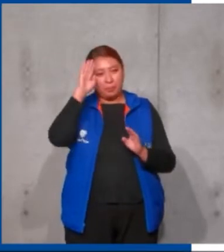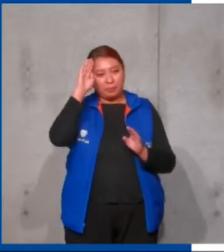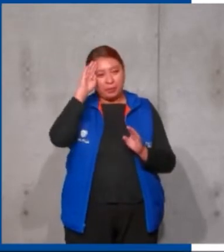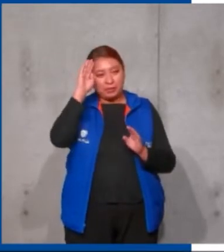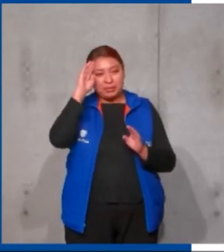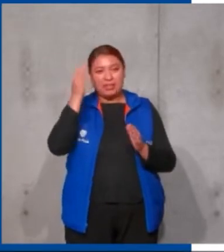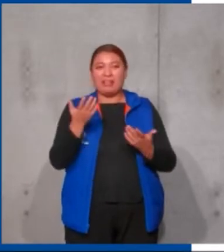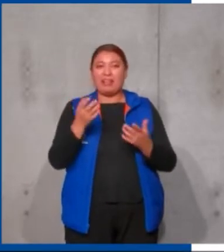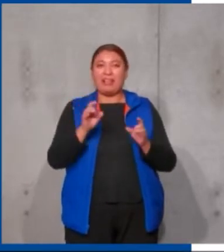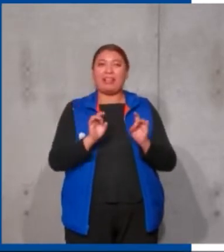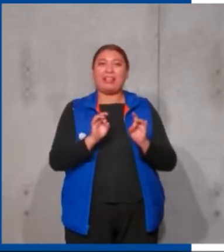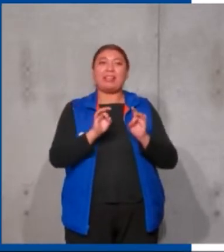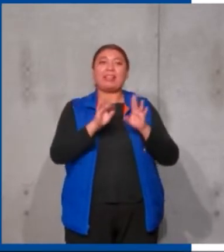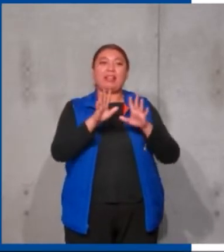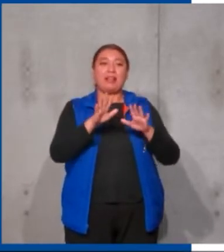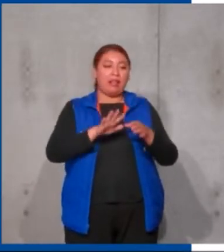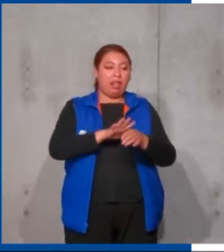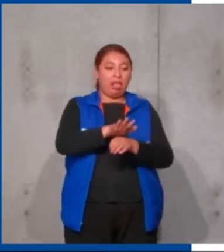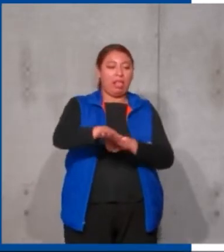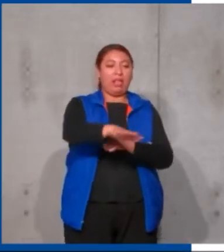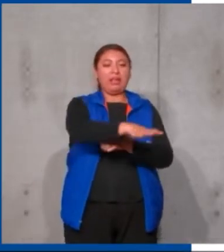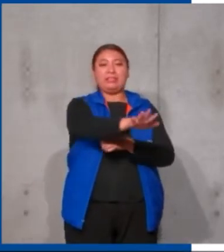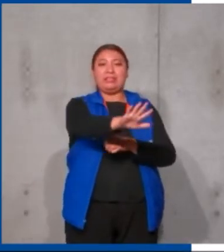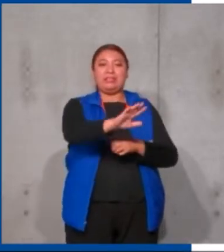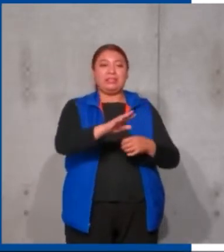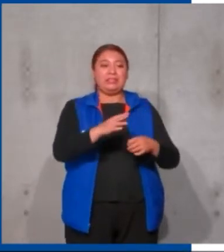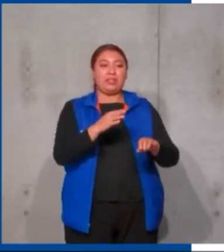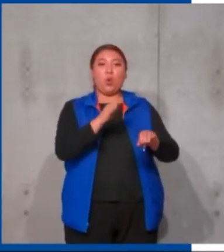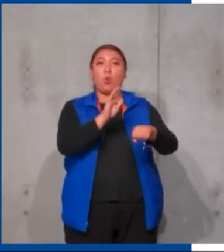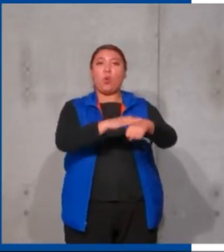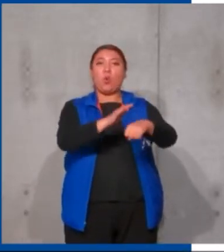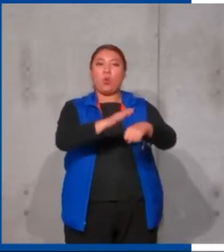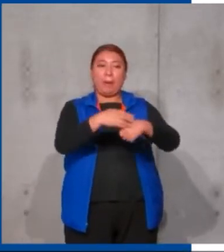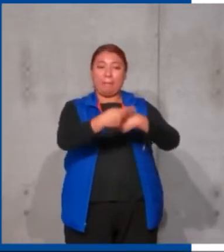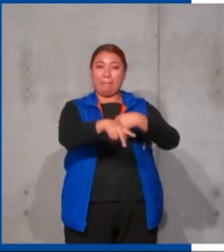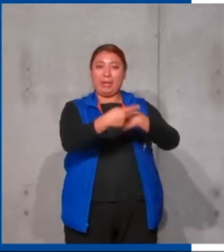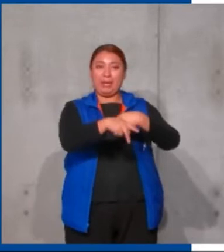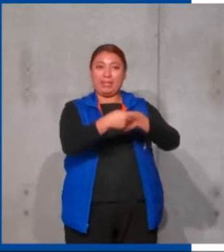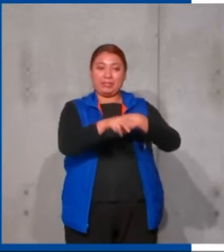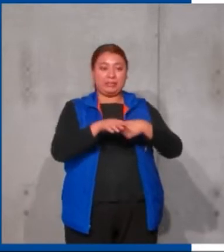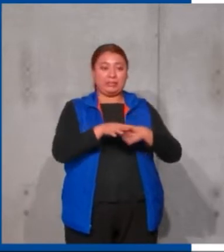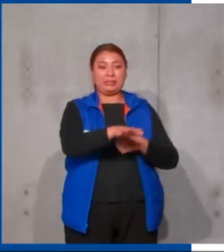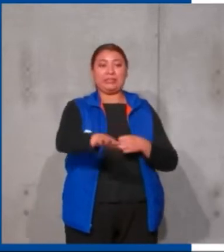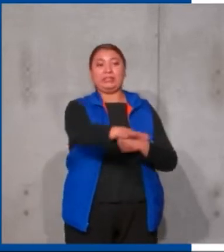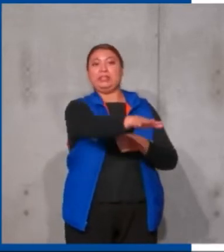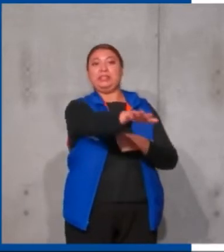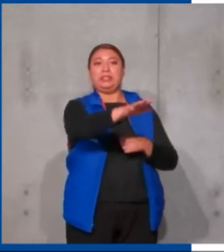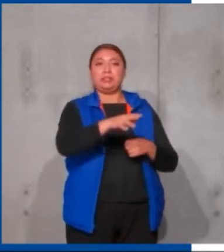tiene un derrame de una sustancia que es tóxica. Entonces,